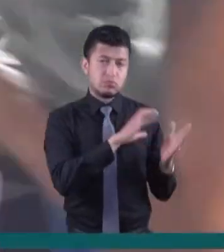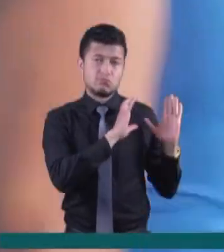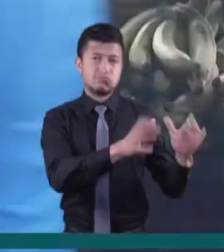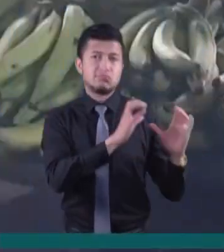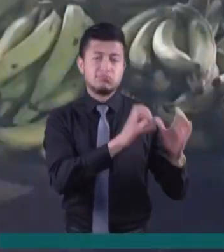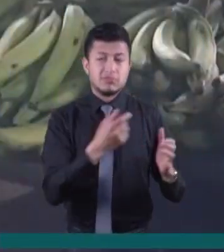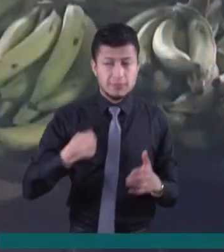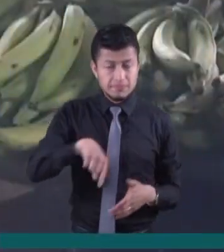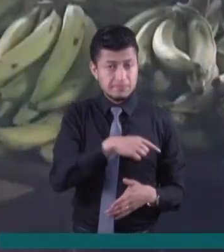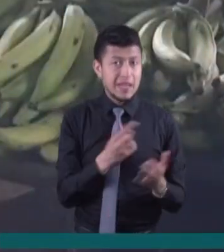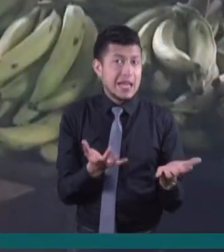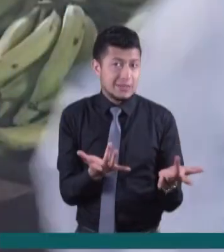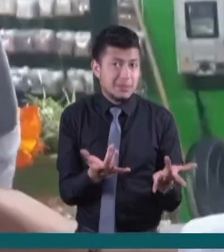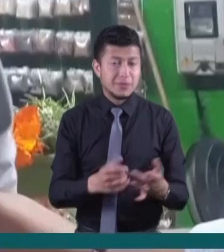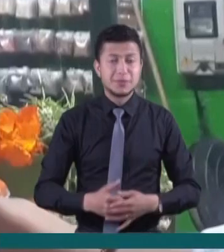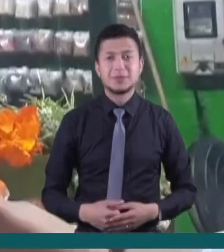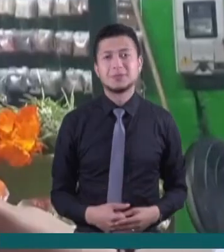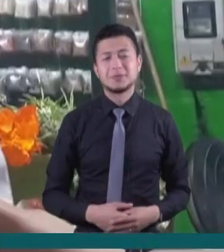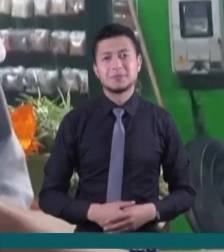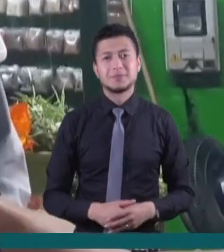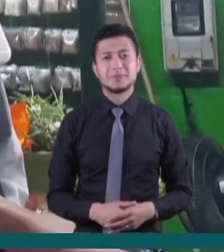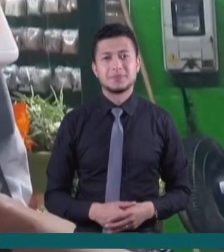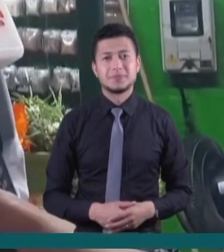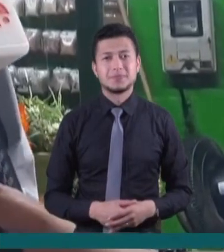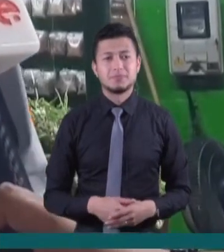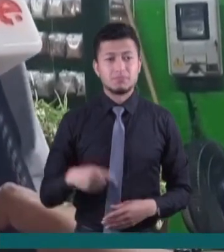de abastos. Los esperamos. Nosotros aquí